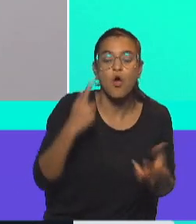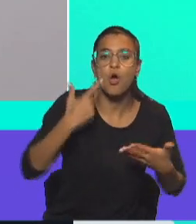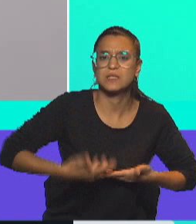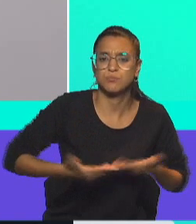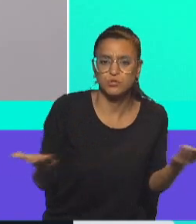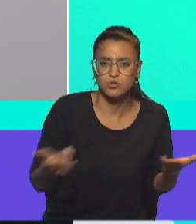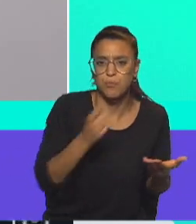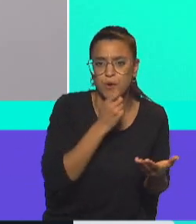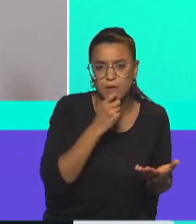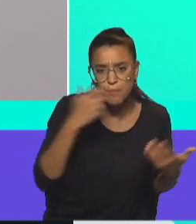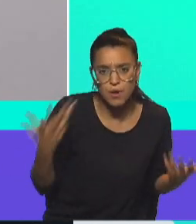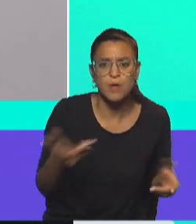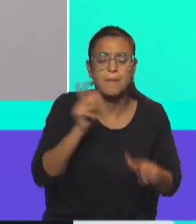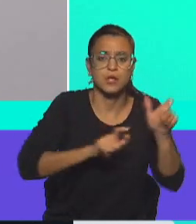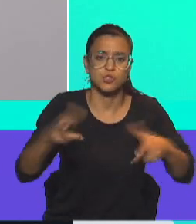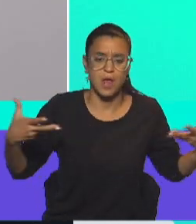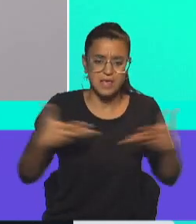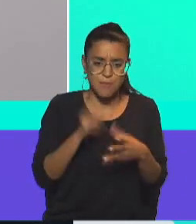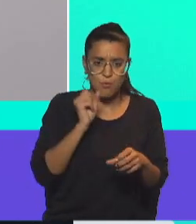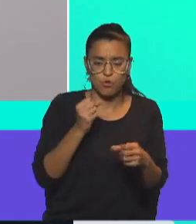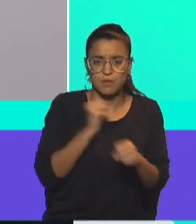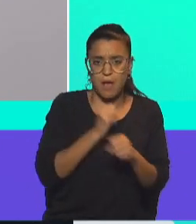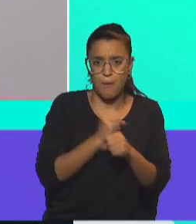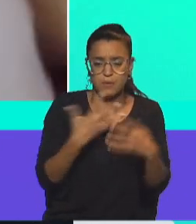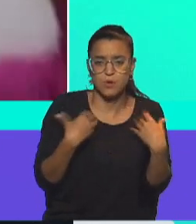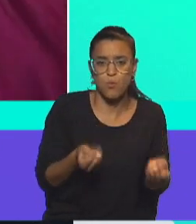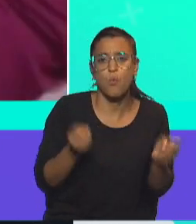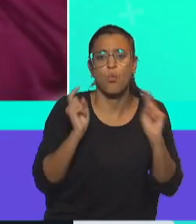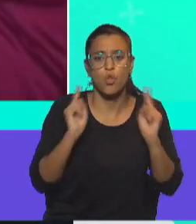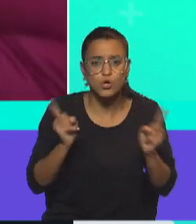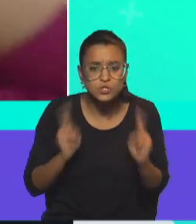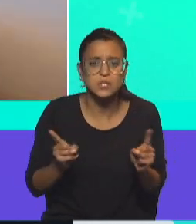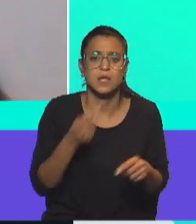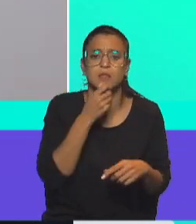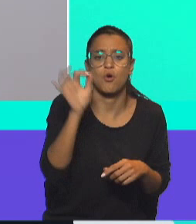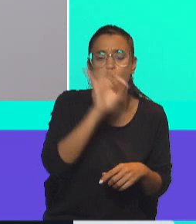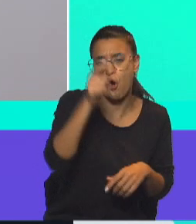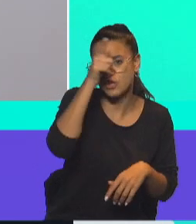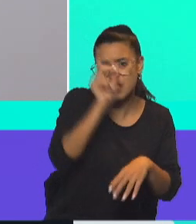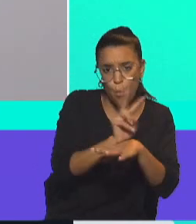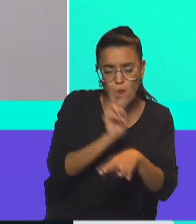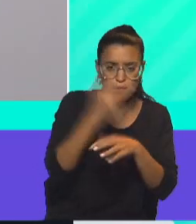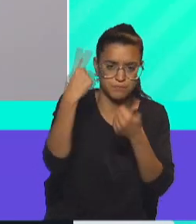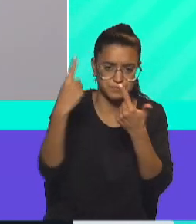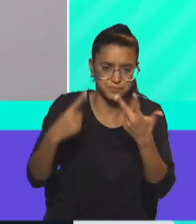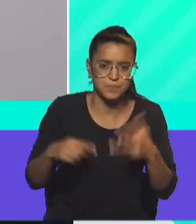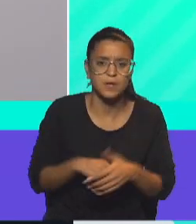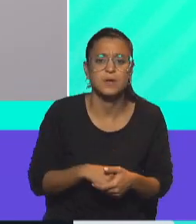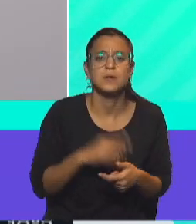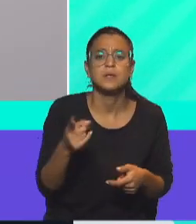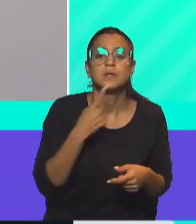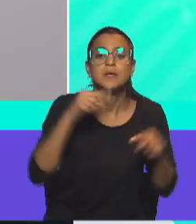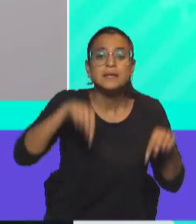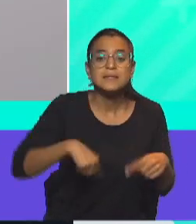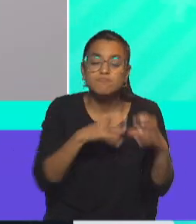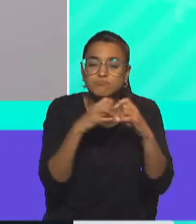exposición, como personal de salud, docentes, personal de seguridad, etcétera, ¿sí? Lo que se está